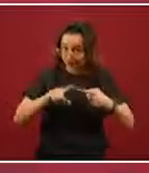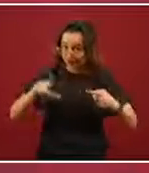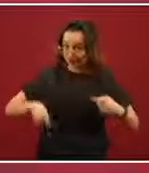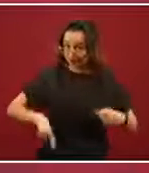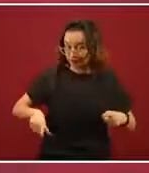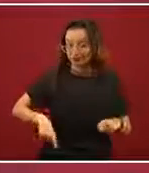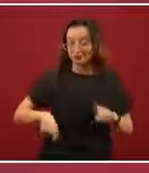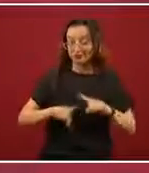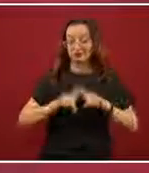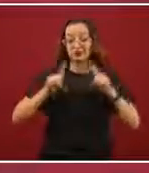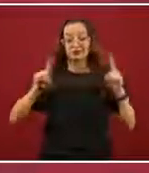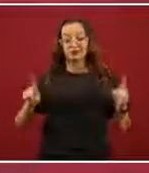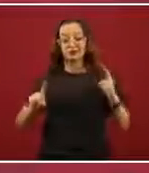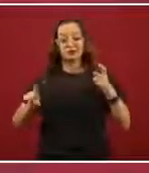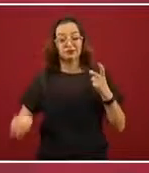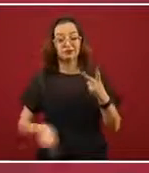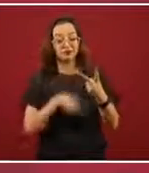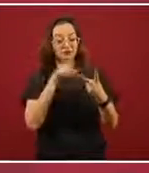se protege